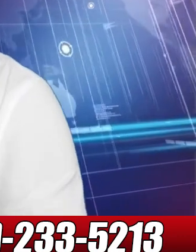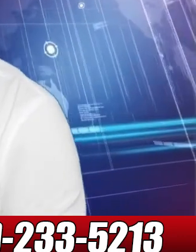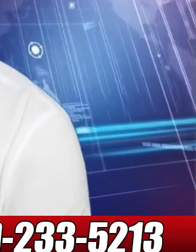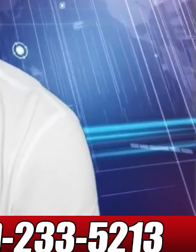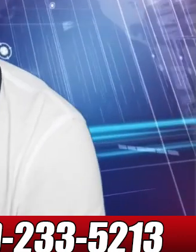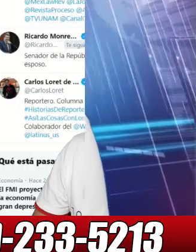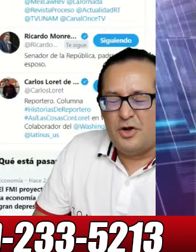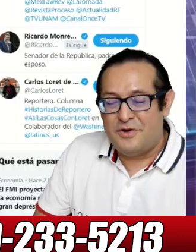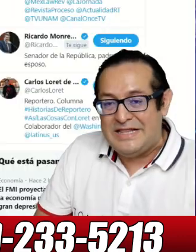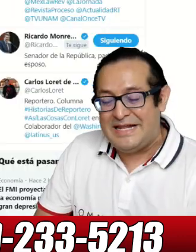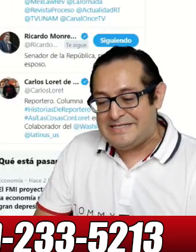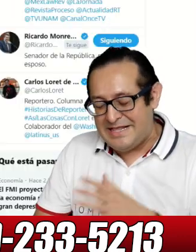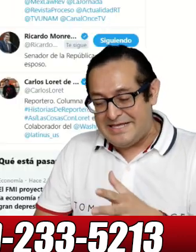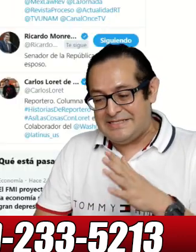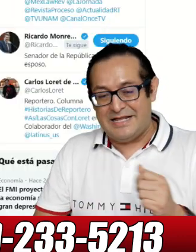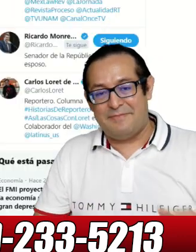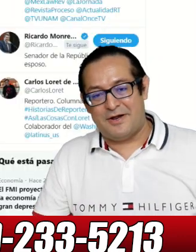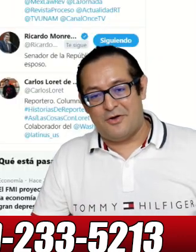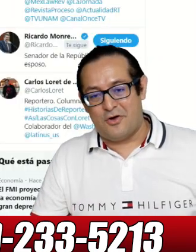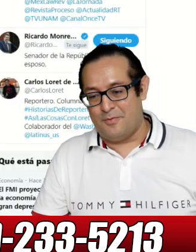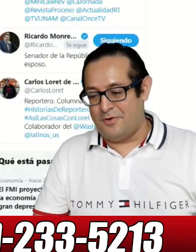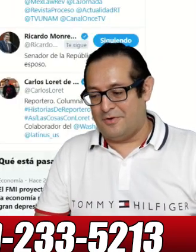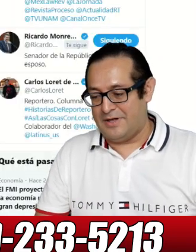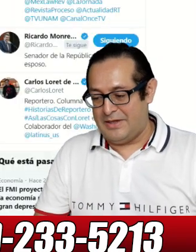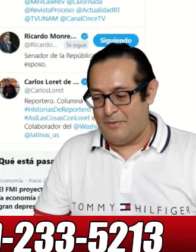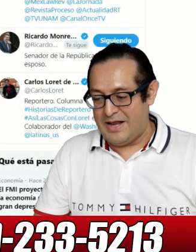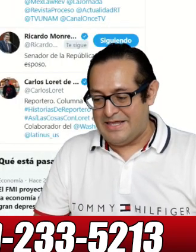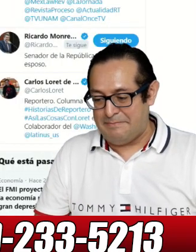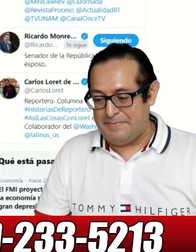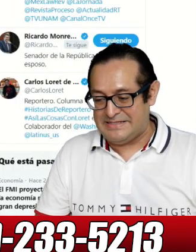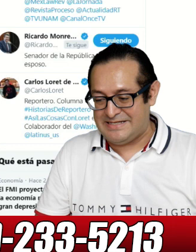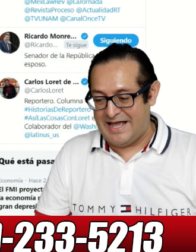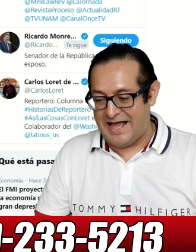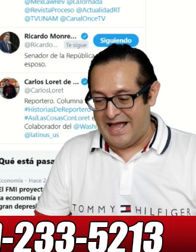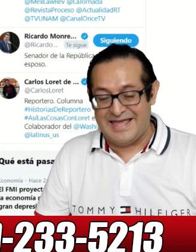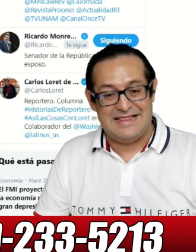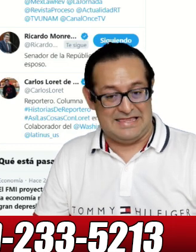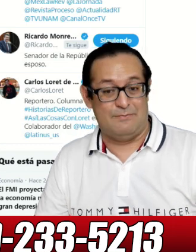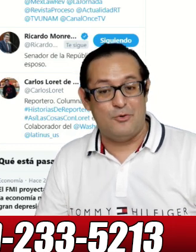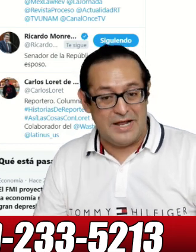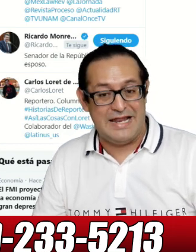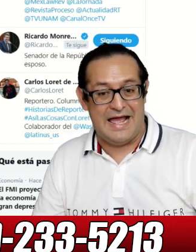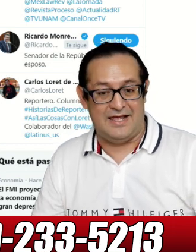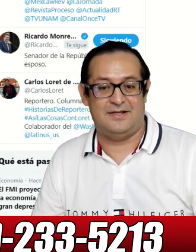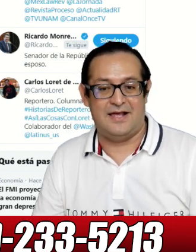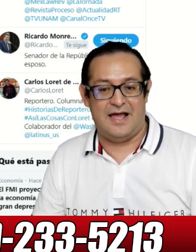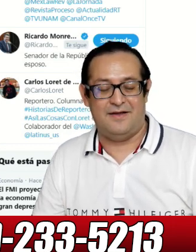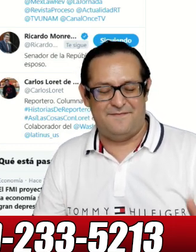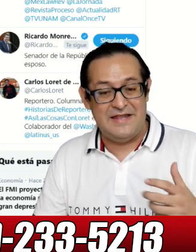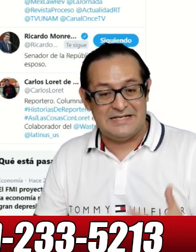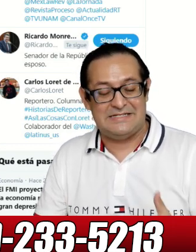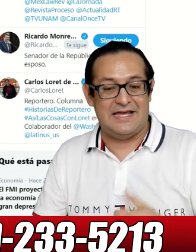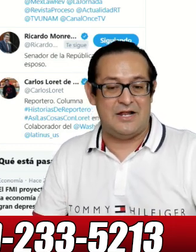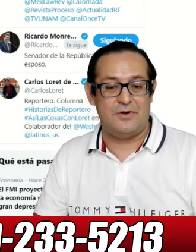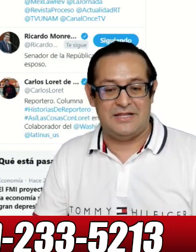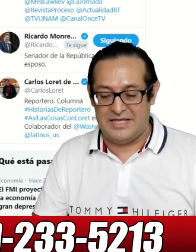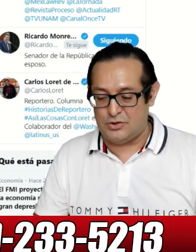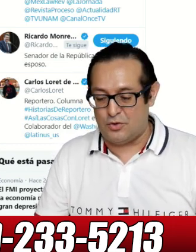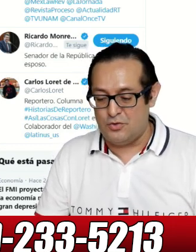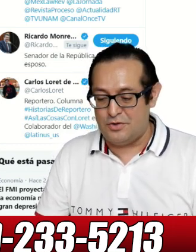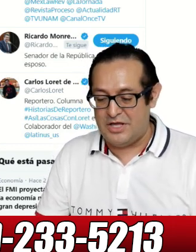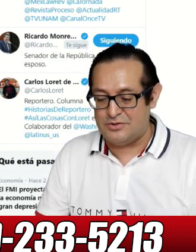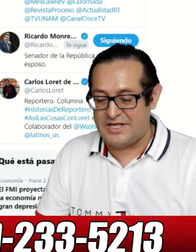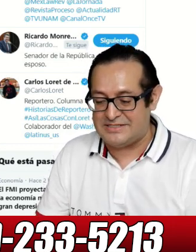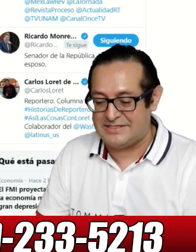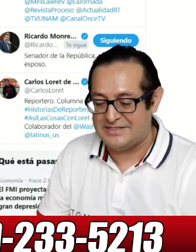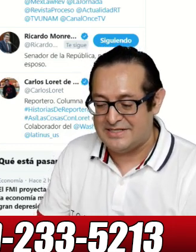de Michoacán. Lo interesante, sin embargo, cómo igual ya empieza a gente de Morena a financiar a Loretito,